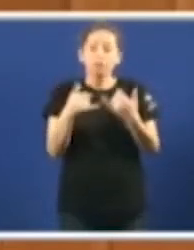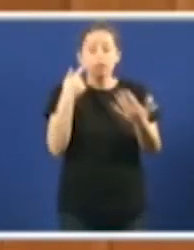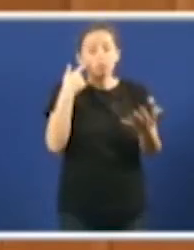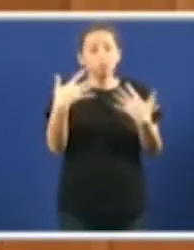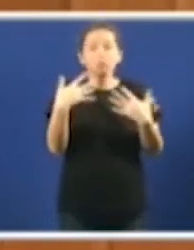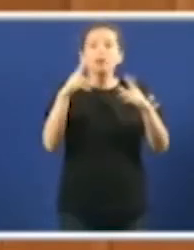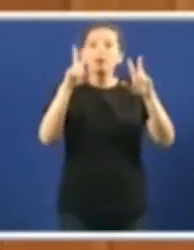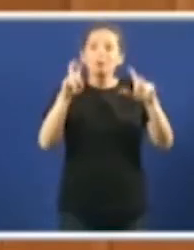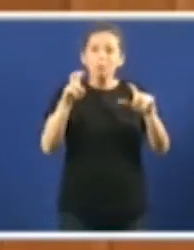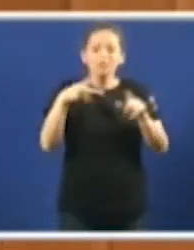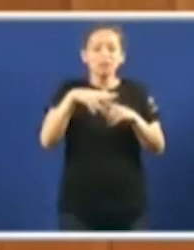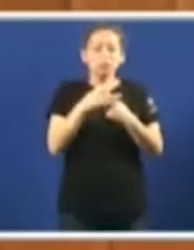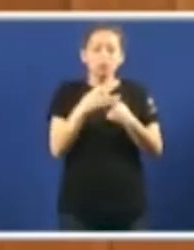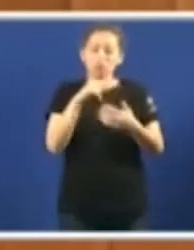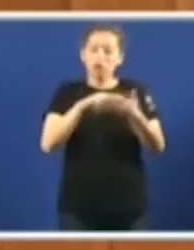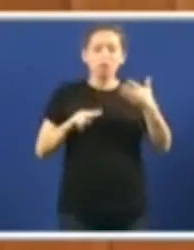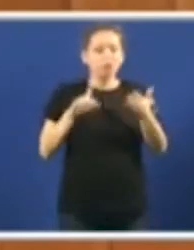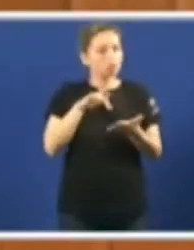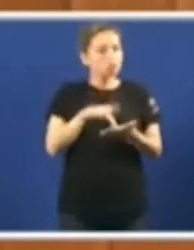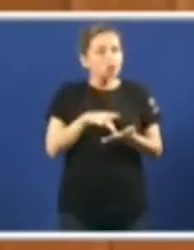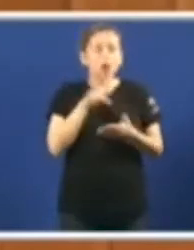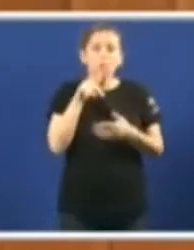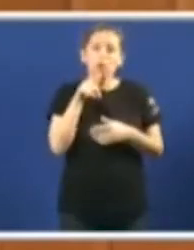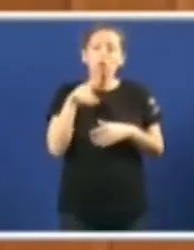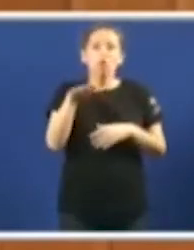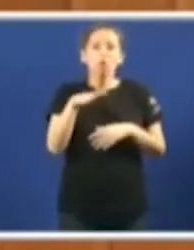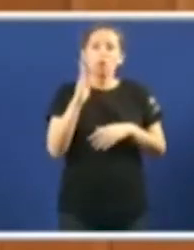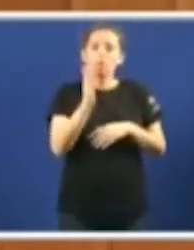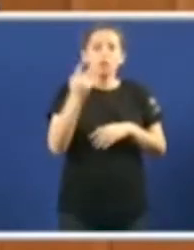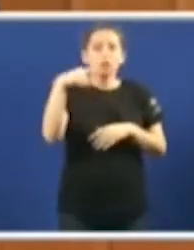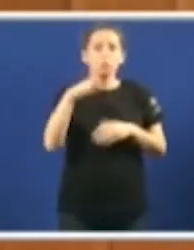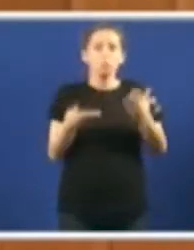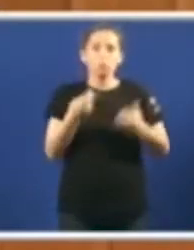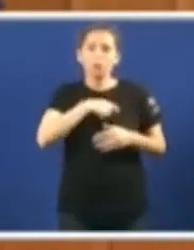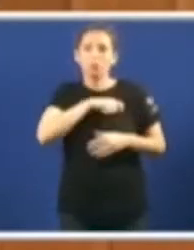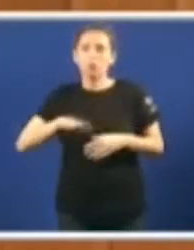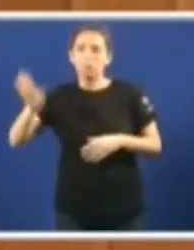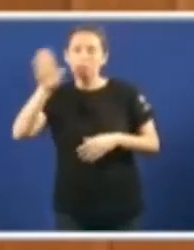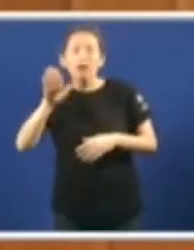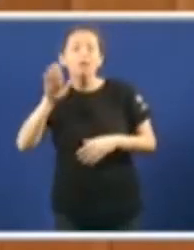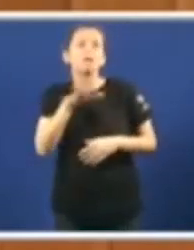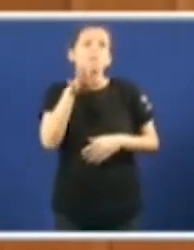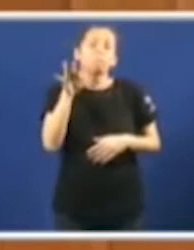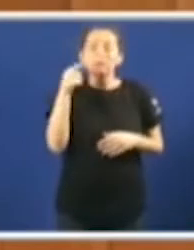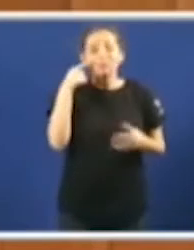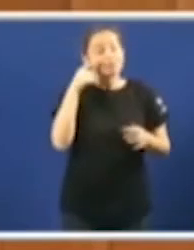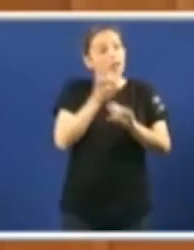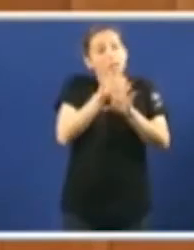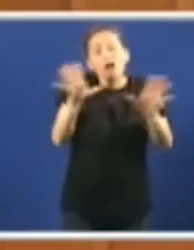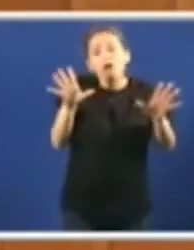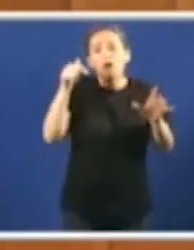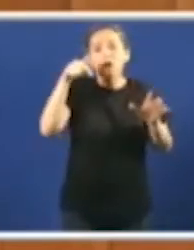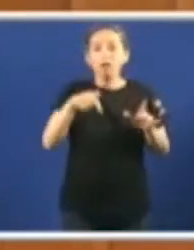na que nos atopamos en Galicia, é unha das zonas máis afectadas do conxunto do Estado español. É evidente que non se está a facer o suficiente